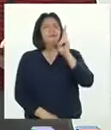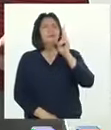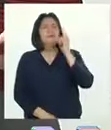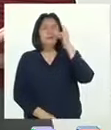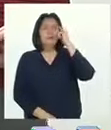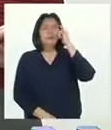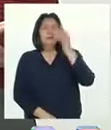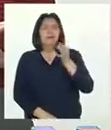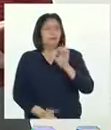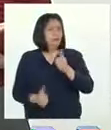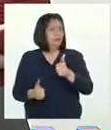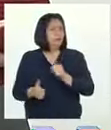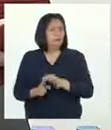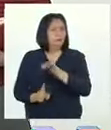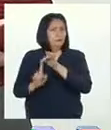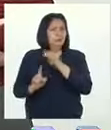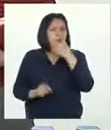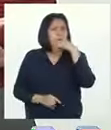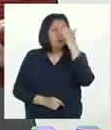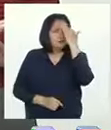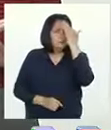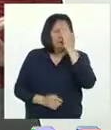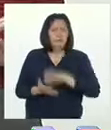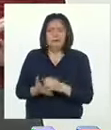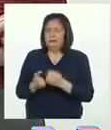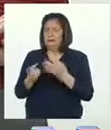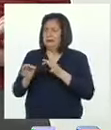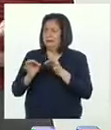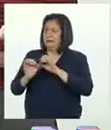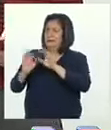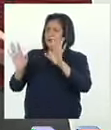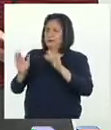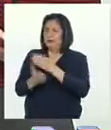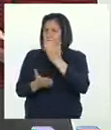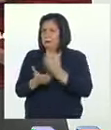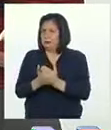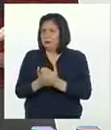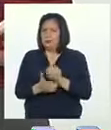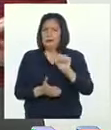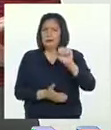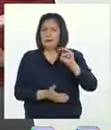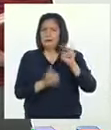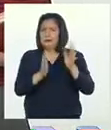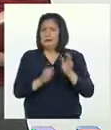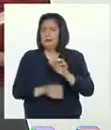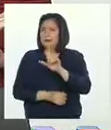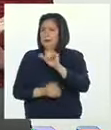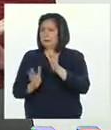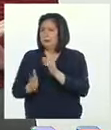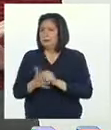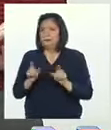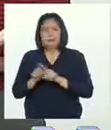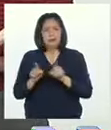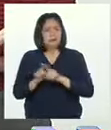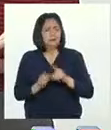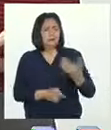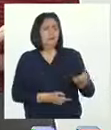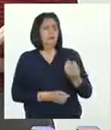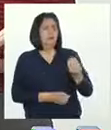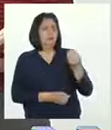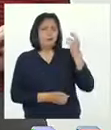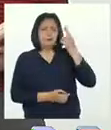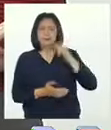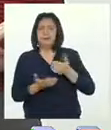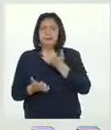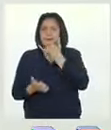Profesor, creo que ha sido muy especial poder identificar con tanta claridad los problemas de los casos de María y Luis, así como las causas y